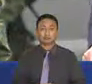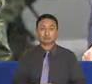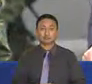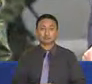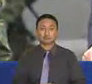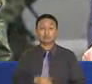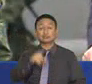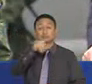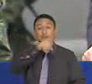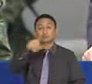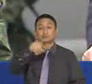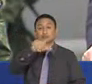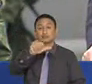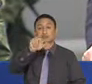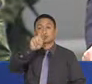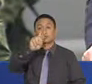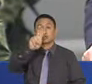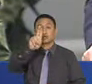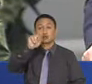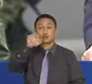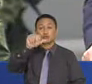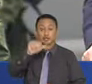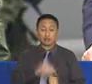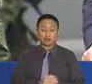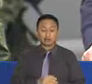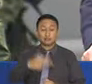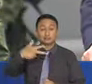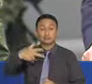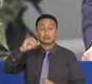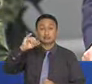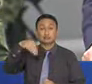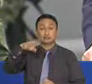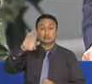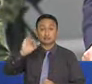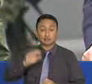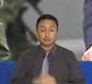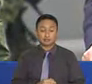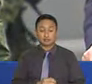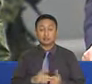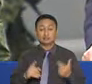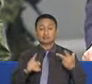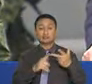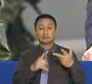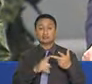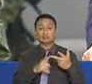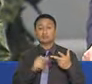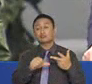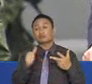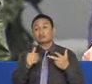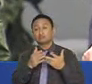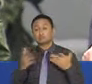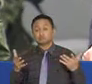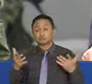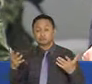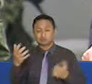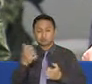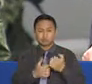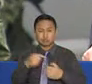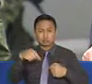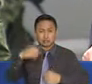zaruma fue el caso de chimbo Y fue el caso de muchos otros situaciones